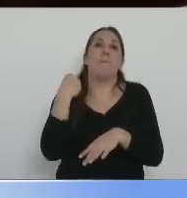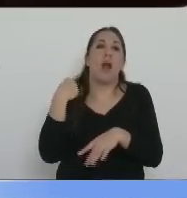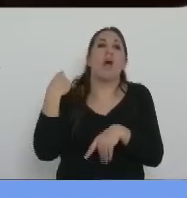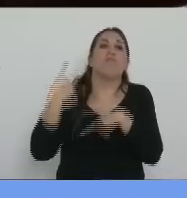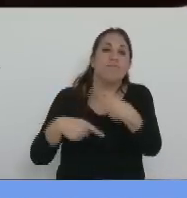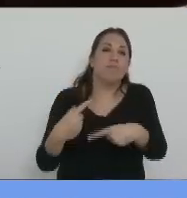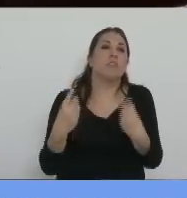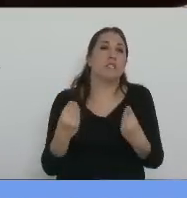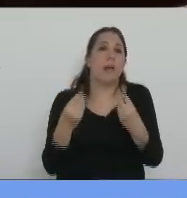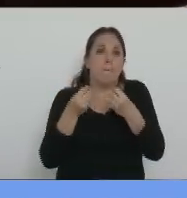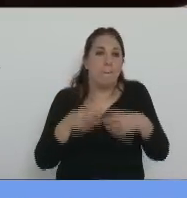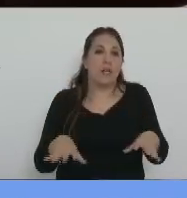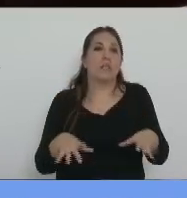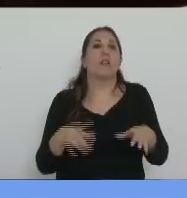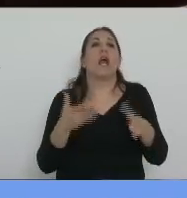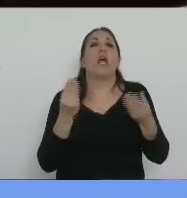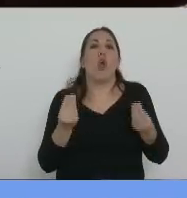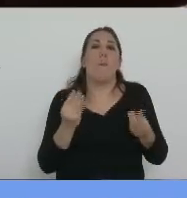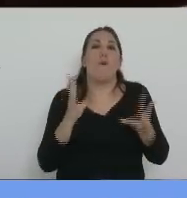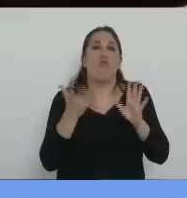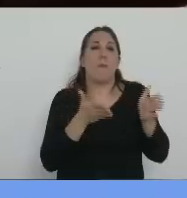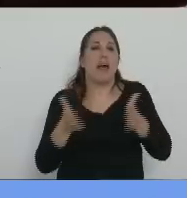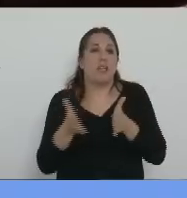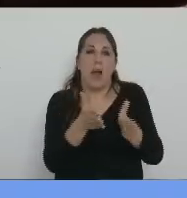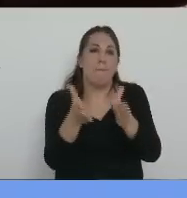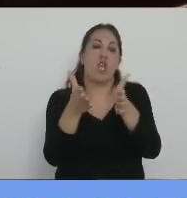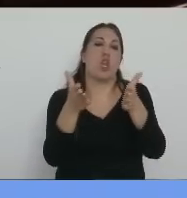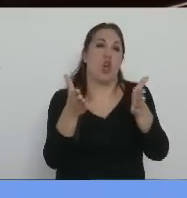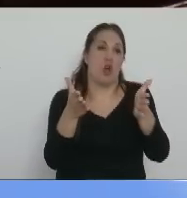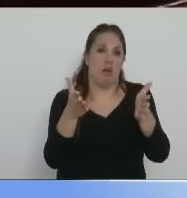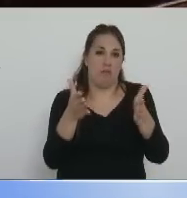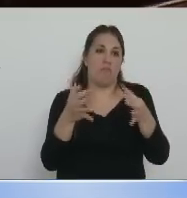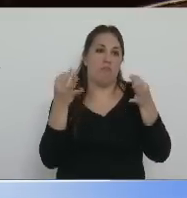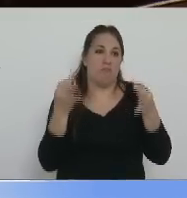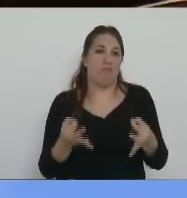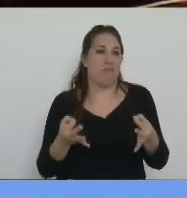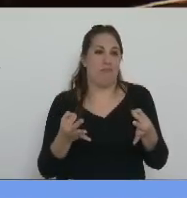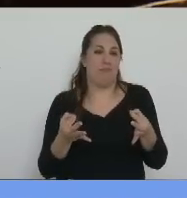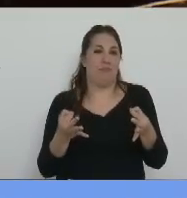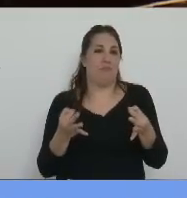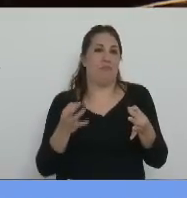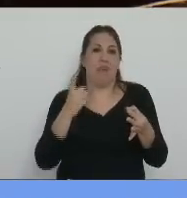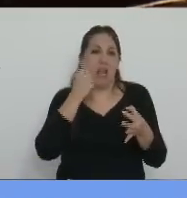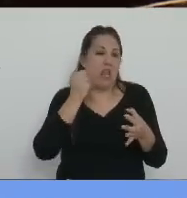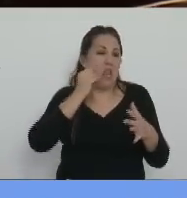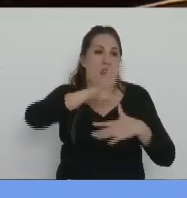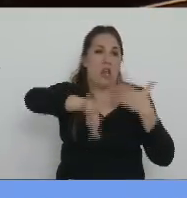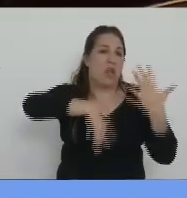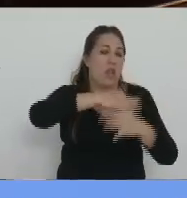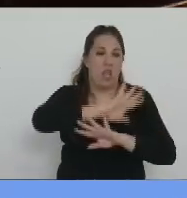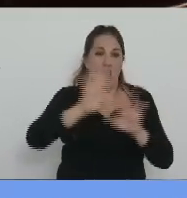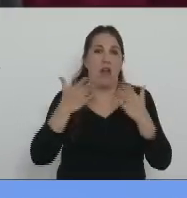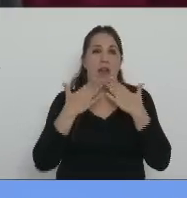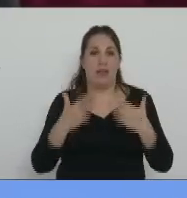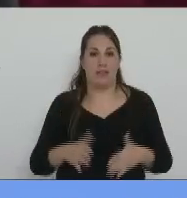comenzar por lo menos a transitar un camino que nos saque de este fenomenal embrollo que nos han dejado gracias